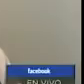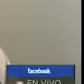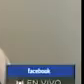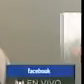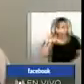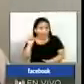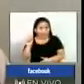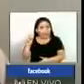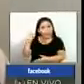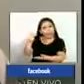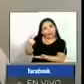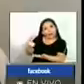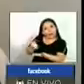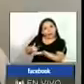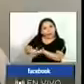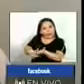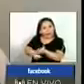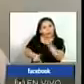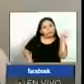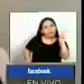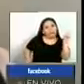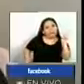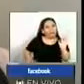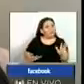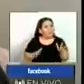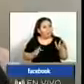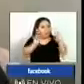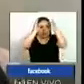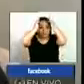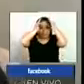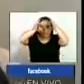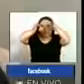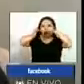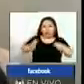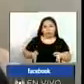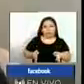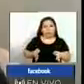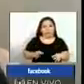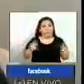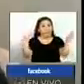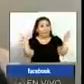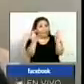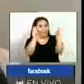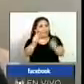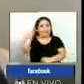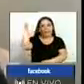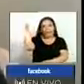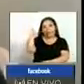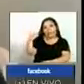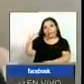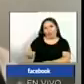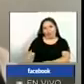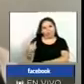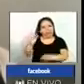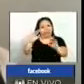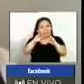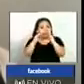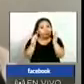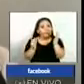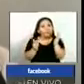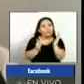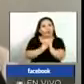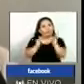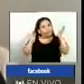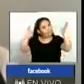Las comunidades municipales de San Salvador han decidido ejecutar de manera diferente las fiestas patronales en honor al divino Salvador del